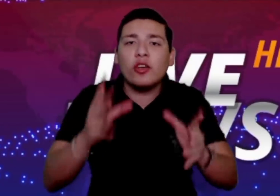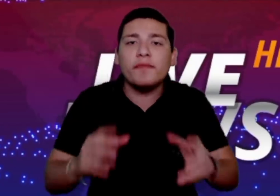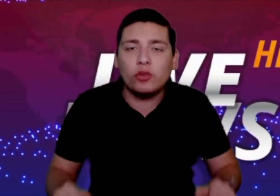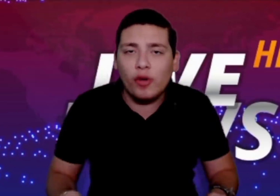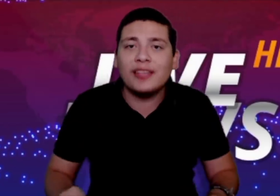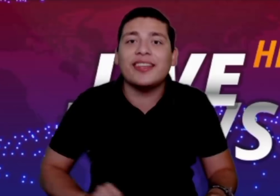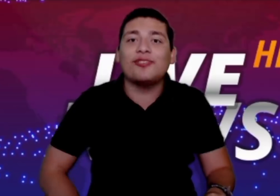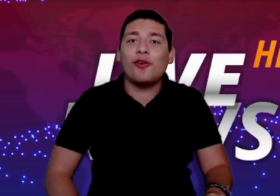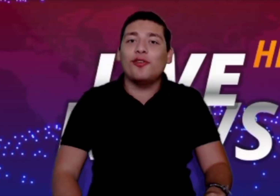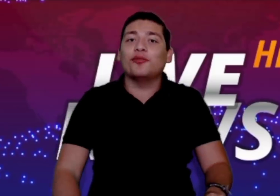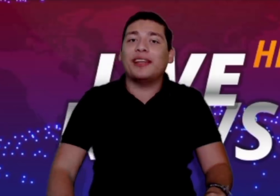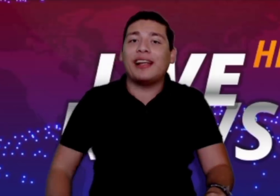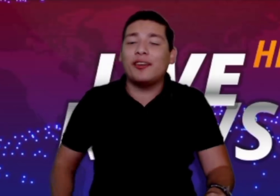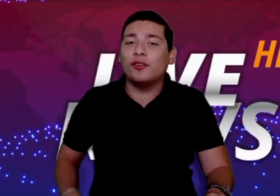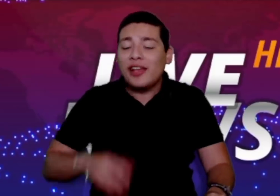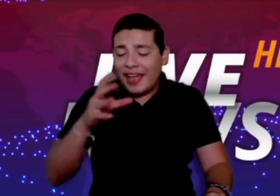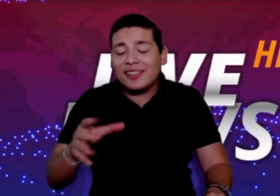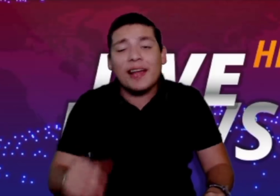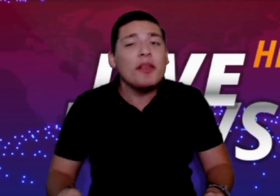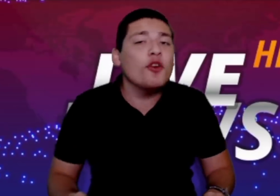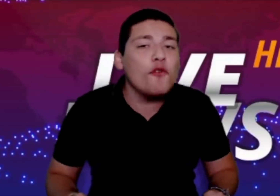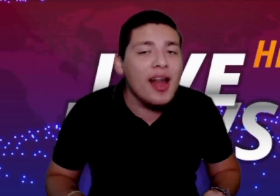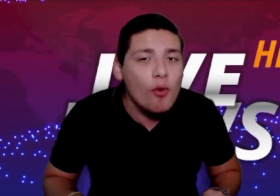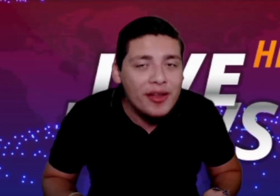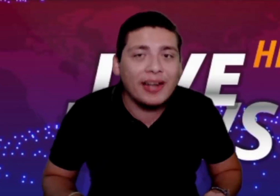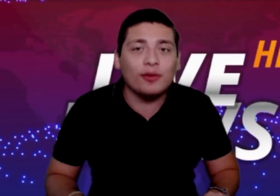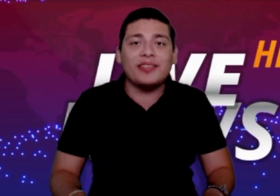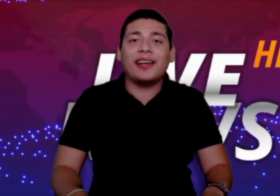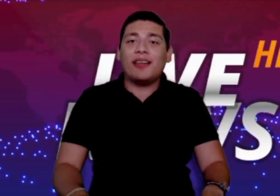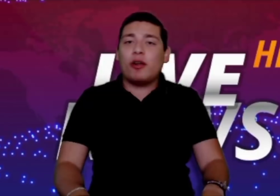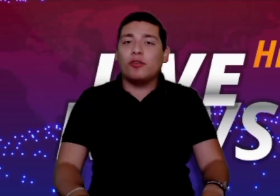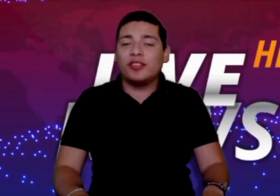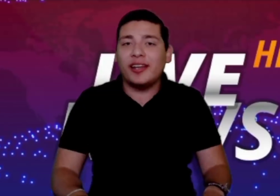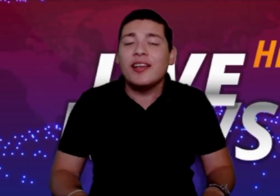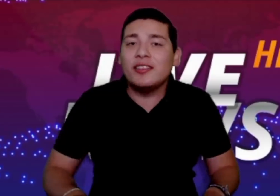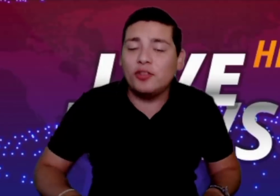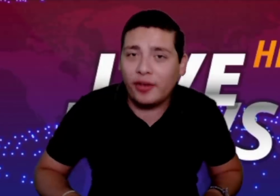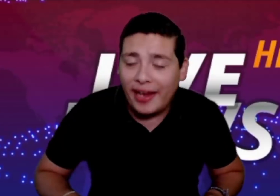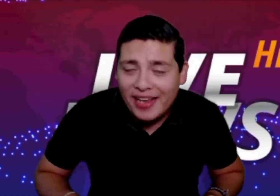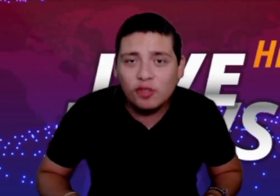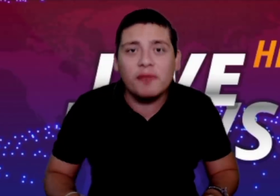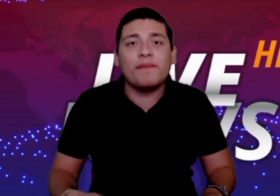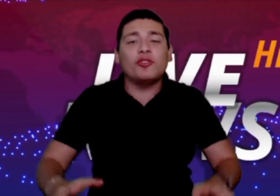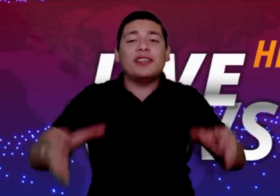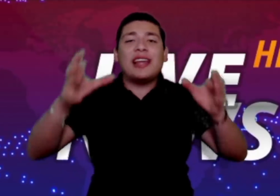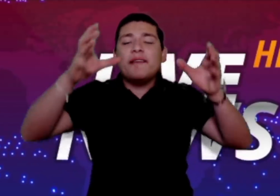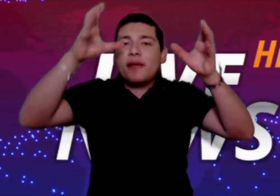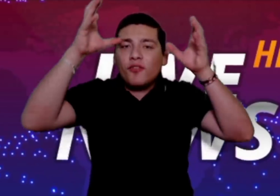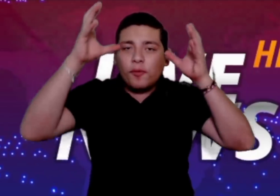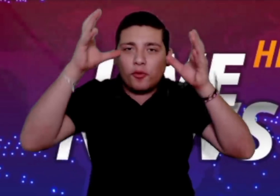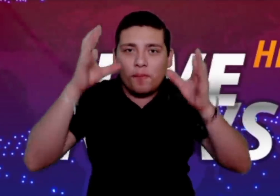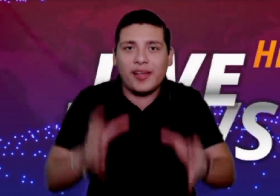que son de todas y todos los mexicanos. Esta no fue la única noticia que dio a conocer, sino que en estos momentos se